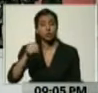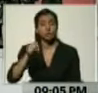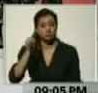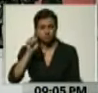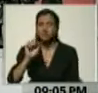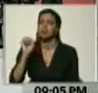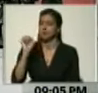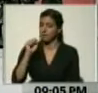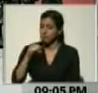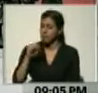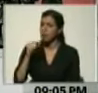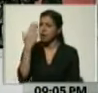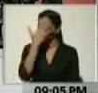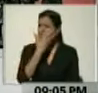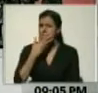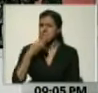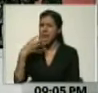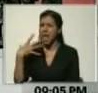Se me hizo un blanquito él.